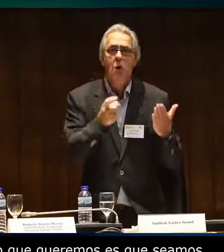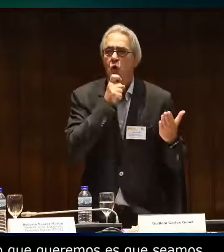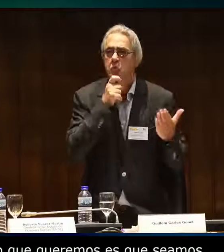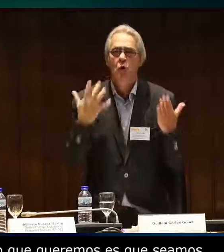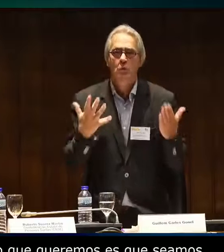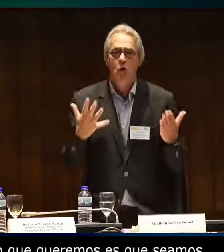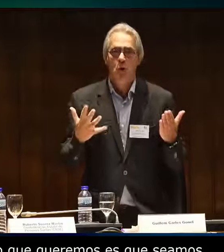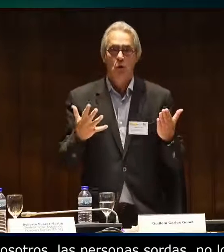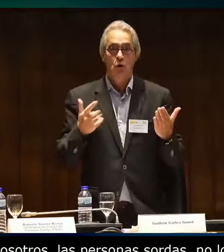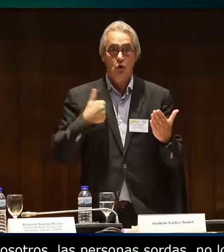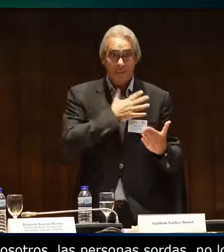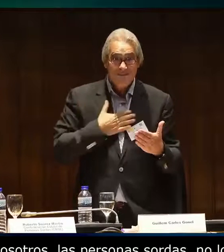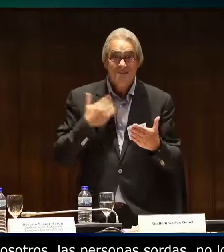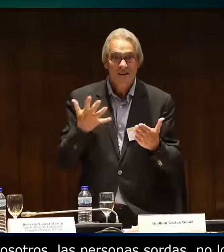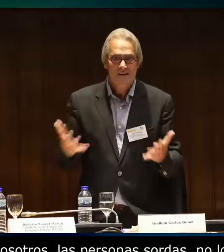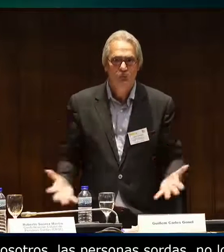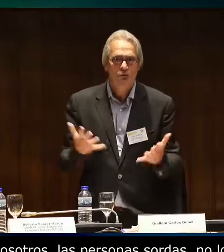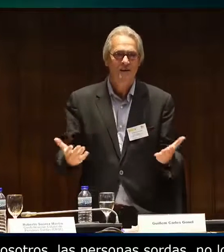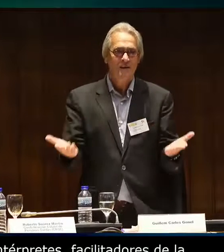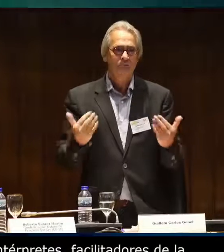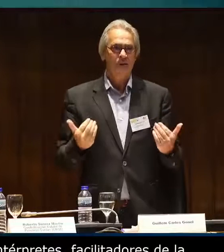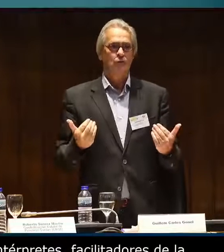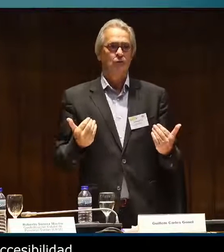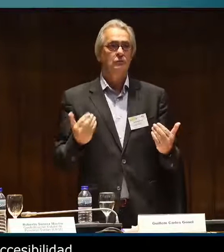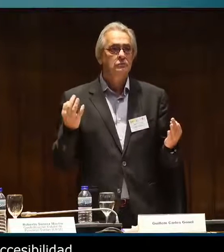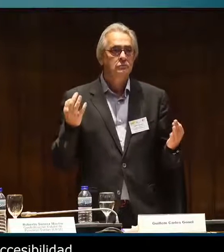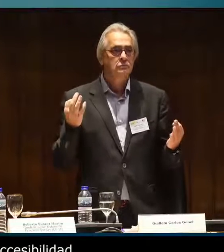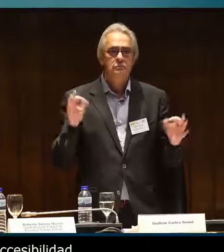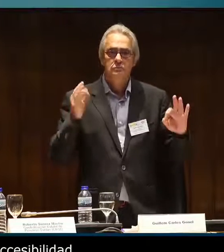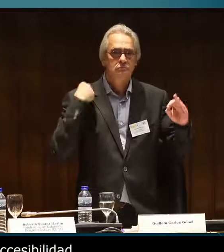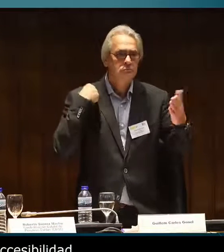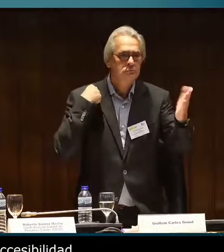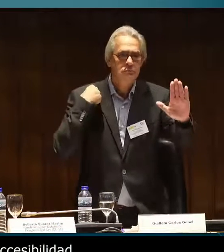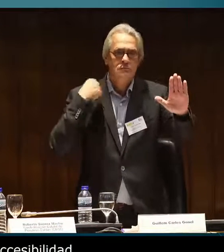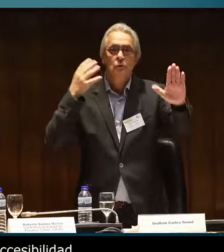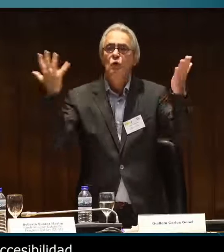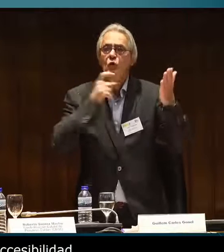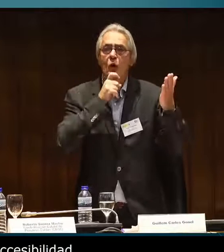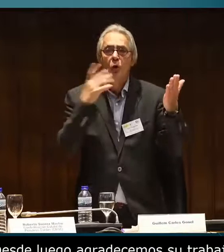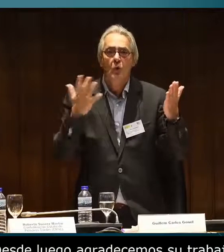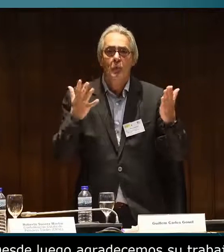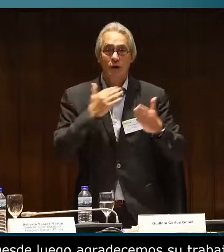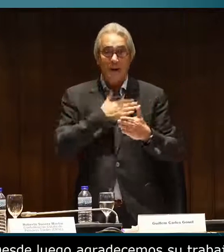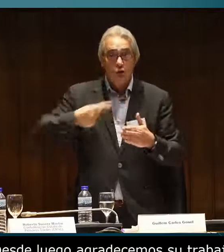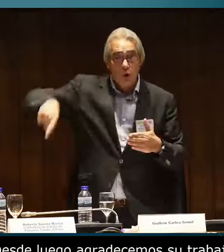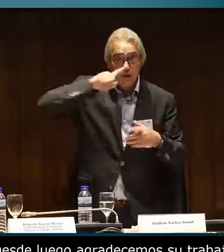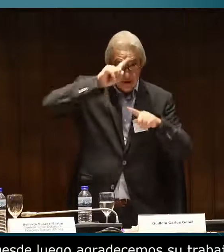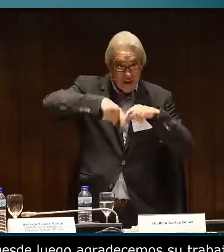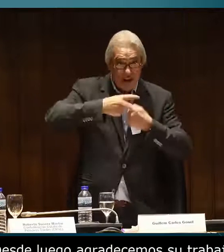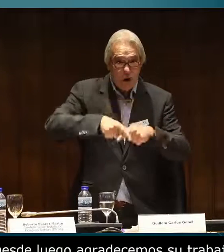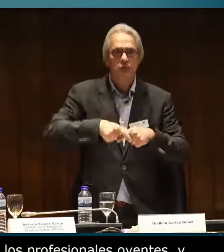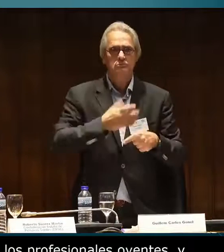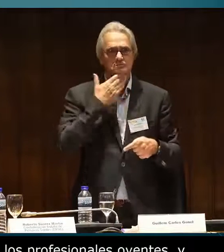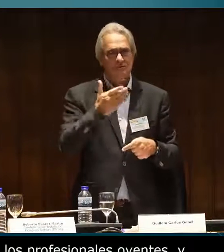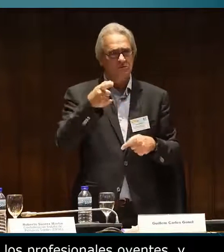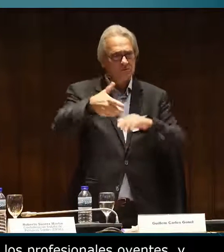oyentes y también a las personas sordas que lo hacen de forma voluntaria, pero animamos a que se profesionalice más